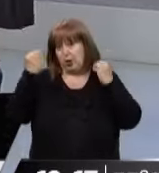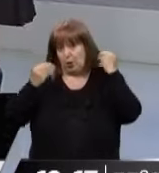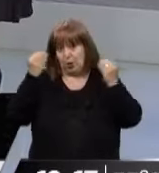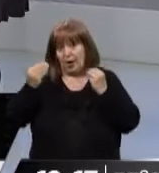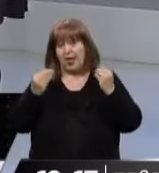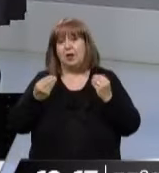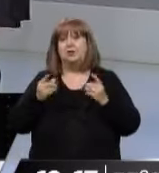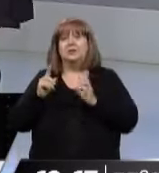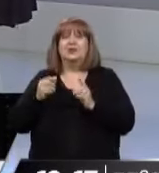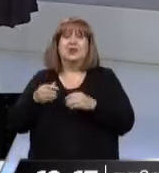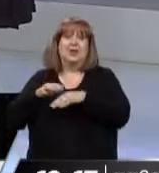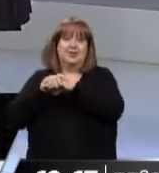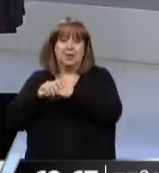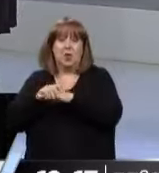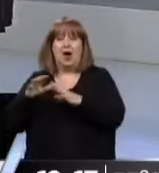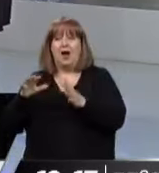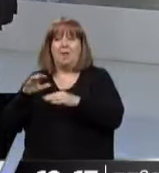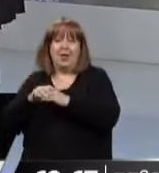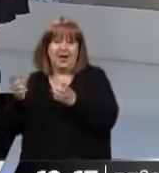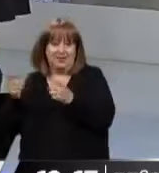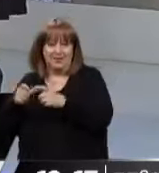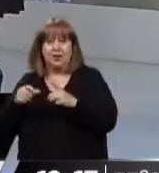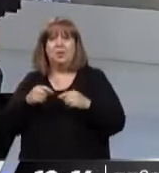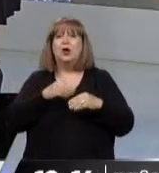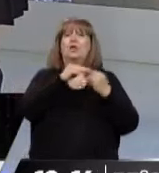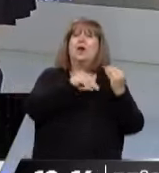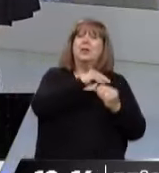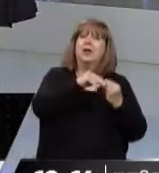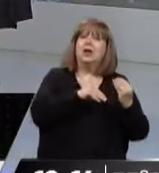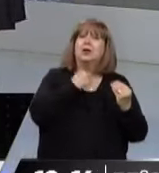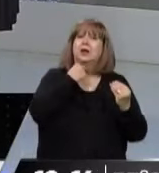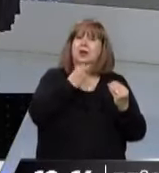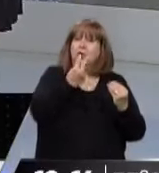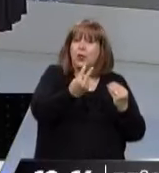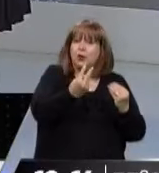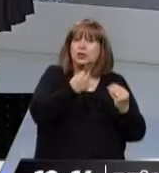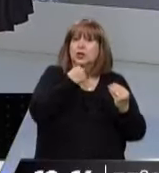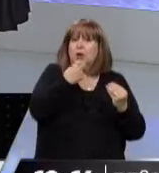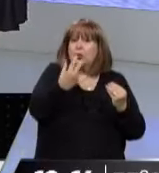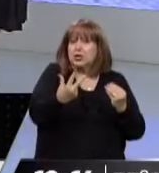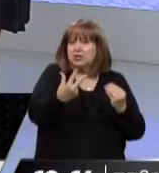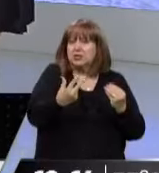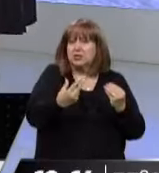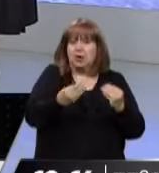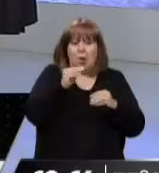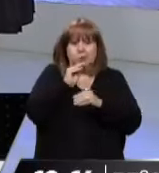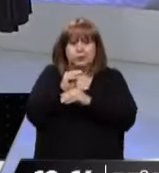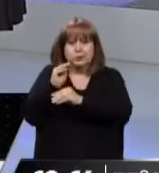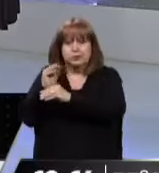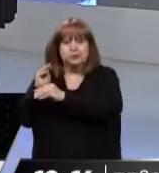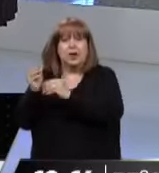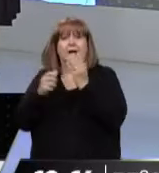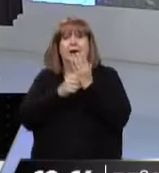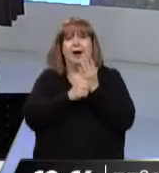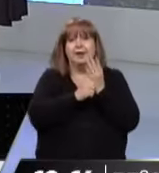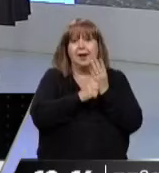que hablar de familias que tienen 2, 3 chicos que vos decís, ¿cómo haces? O sea, ¿qué empezás a restringirle el consumo de carne? Bueno, a personas que no consumen carne,